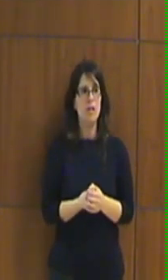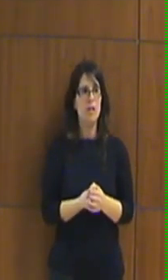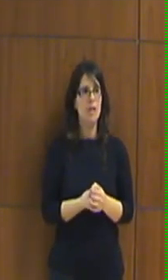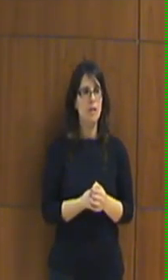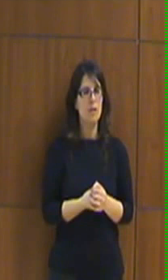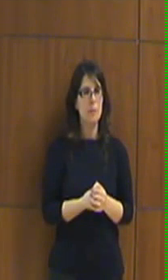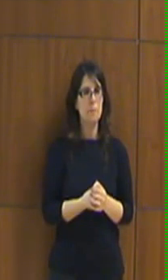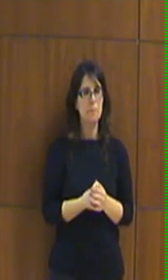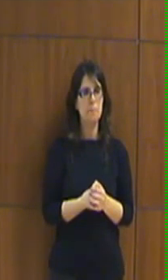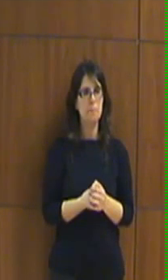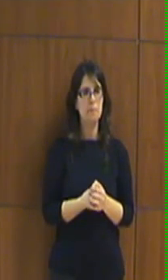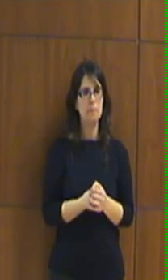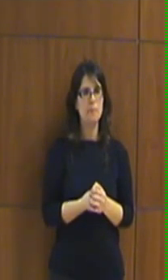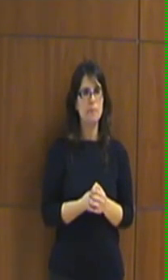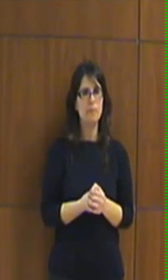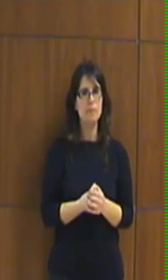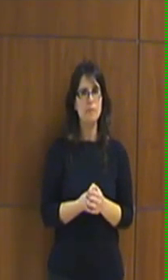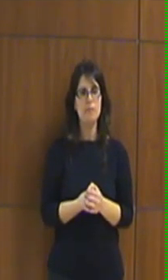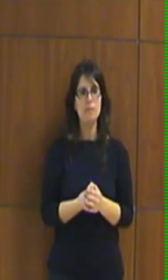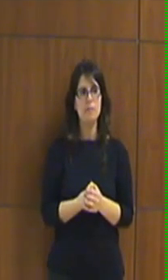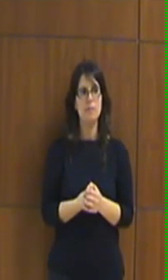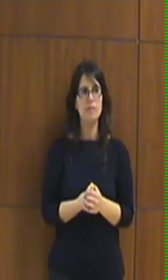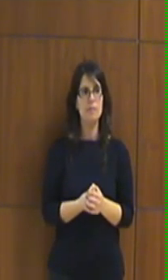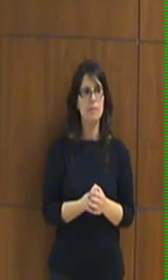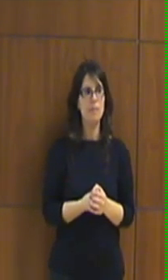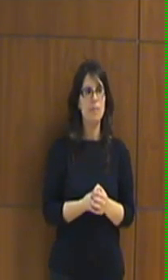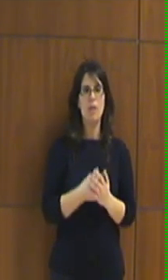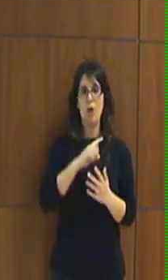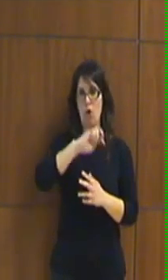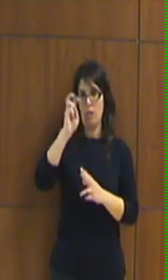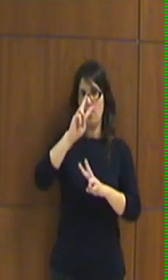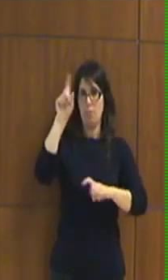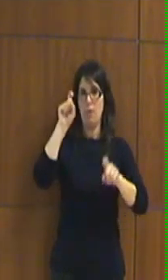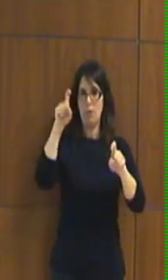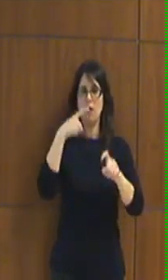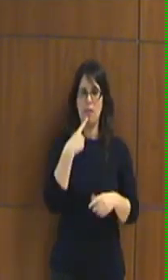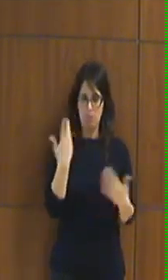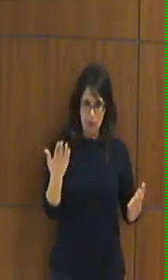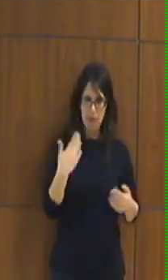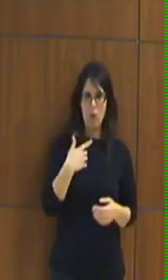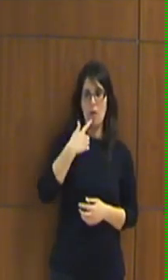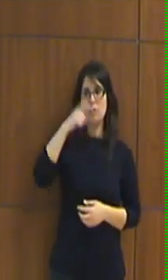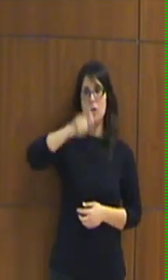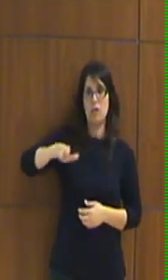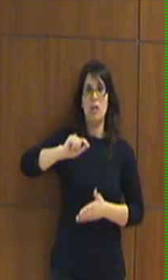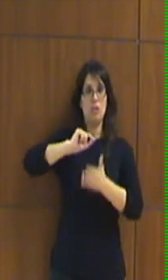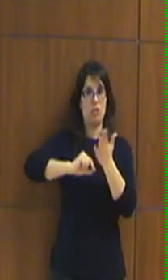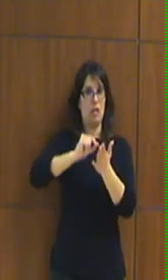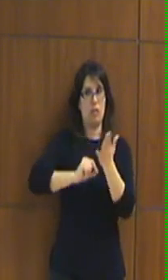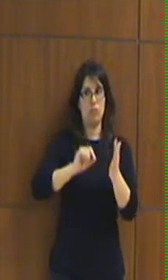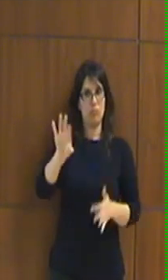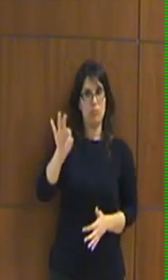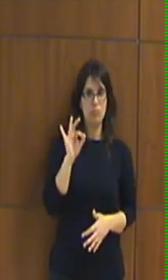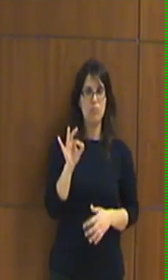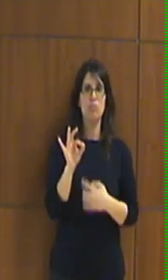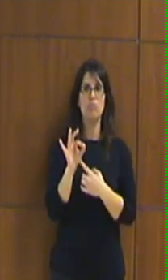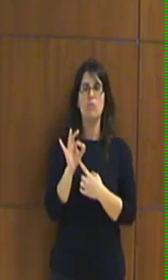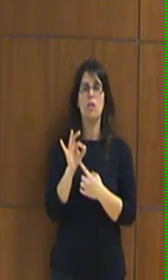escenario dices, bueno, pues cuando se contratan estas personas,